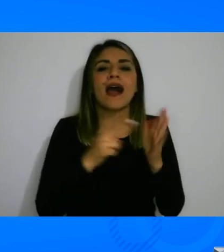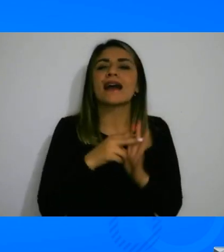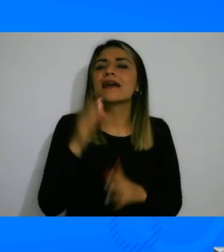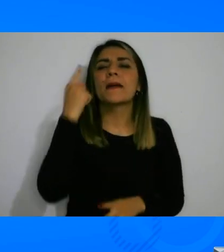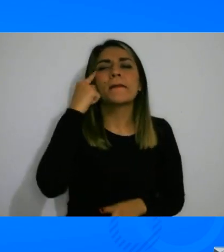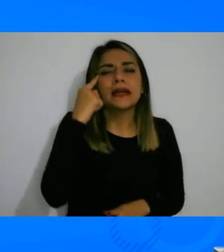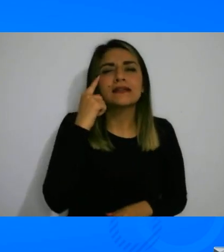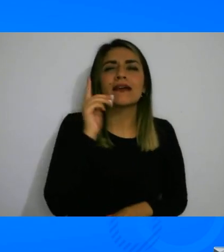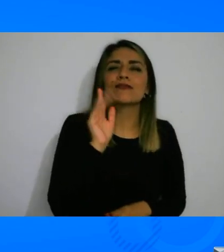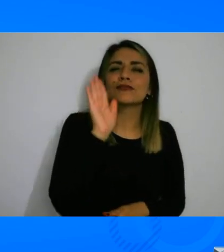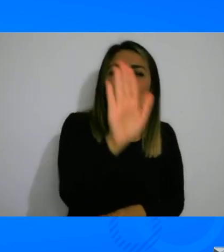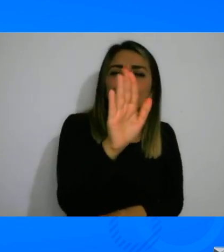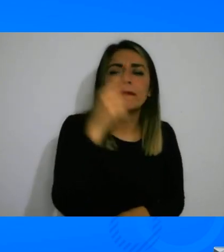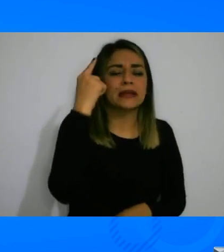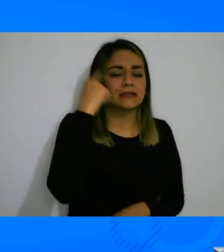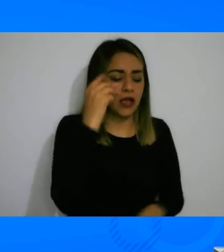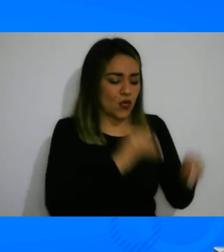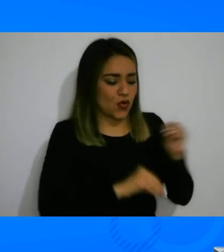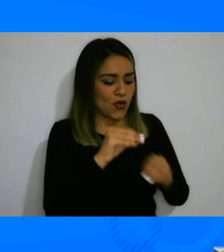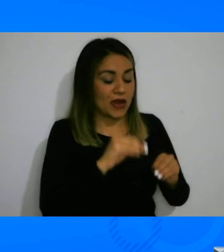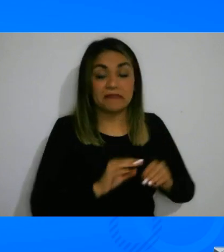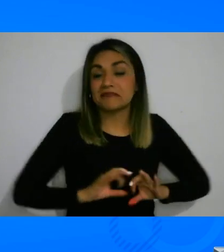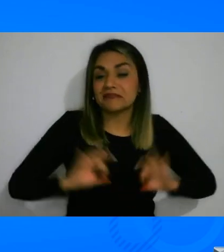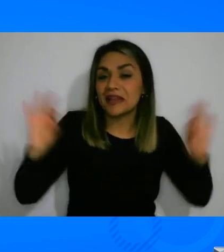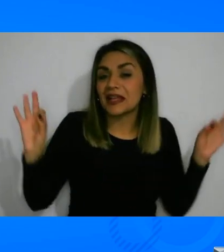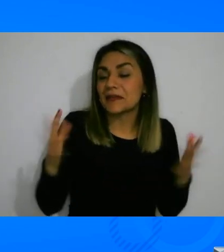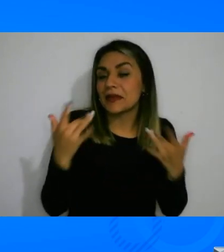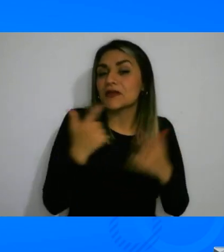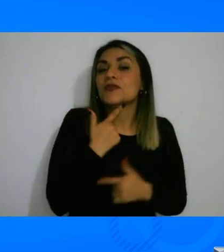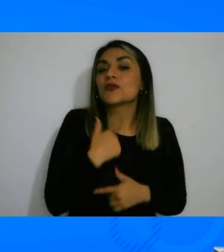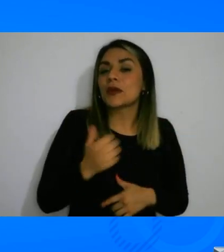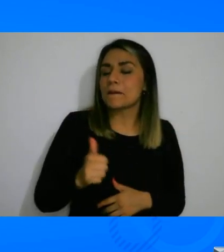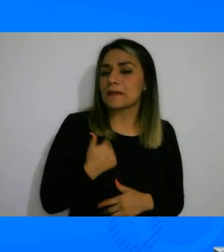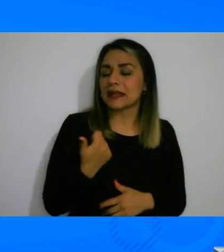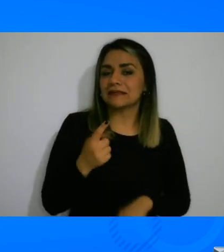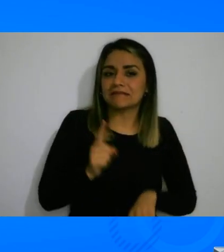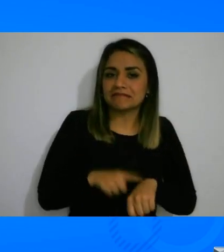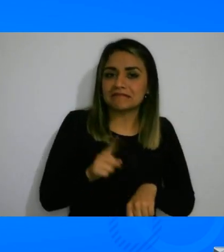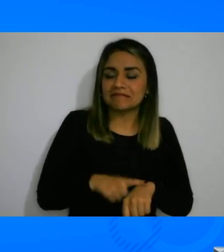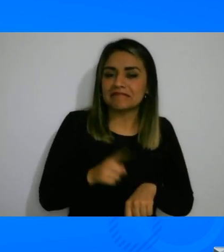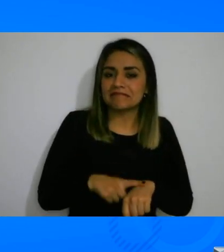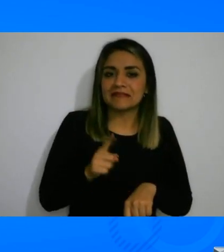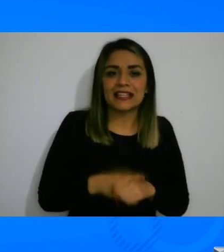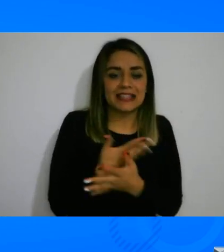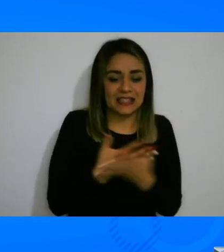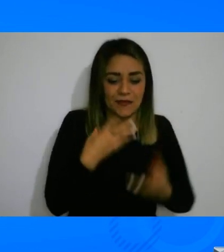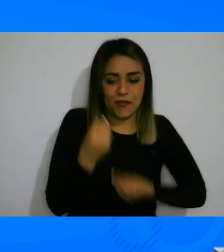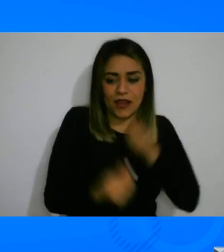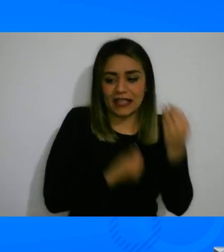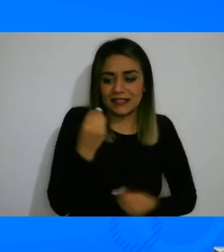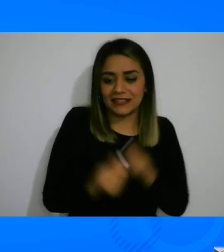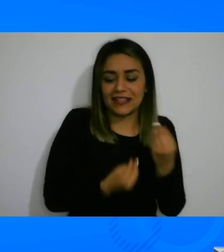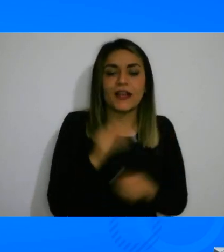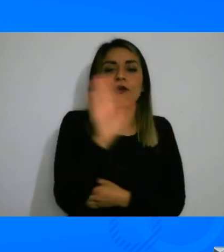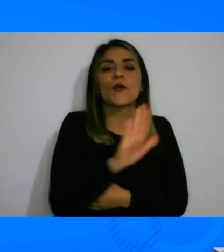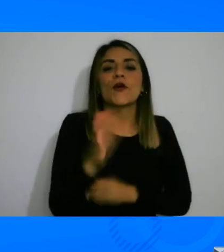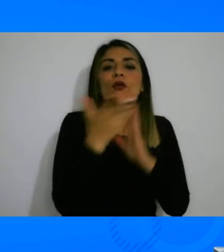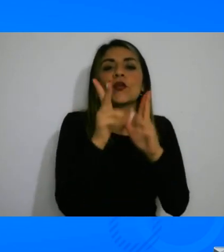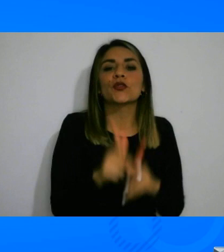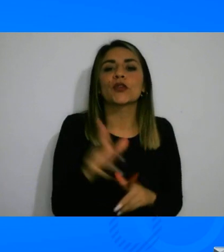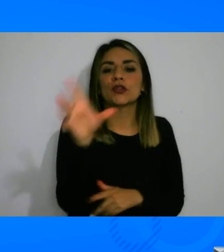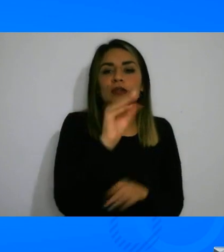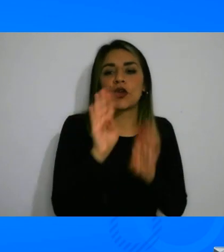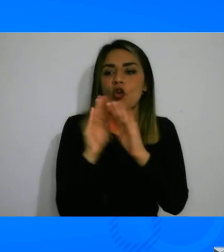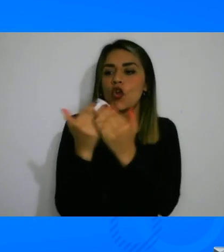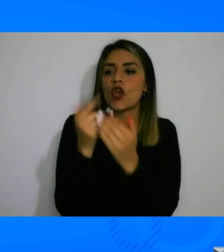pensadas en ustedes, y bueno, nada, esperamos que ustedes aprovechen al máximo todo esto que hacemos para los chicos estudiantes CAT de los